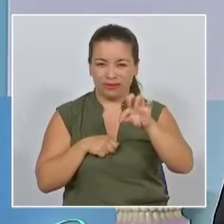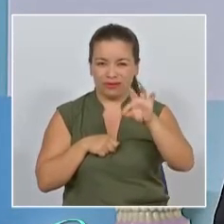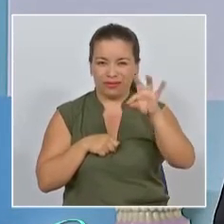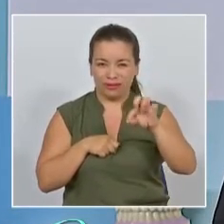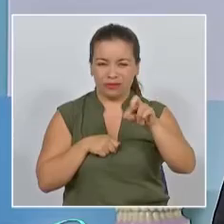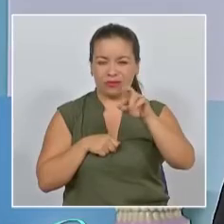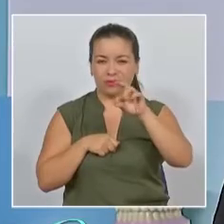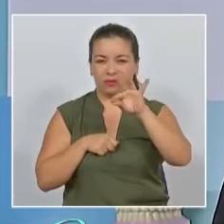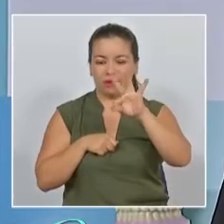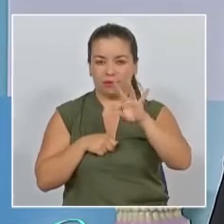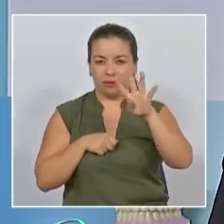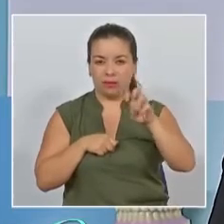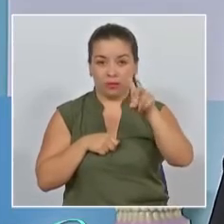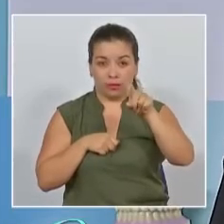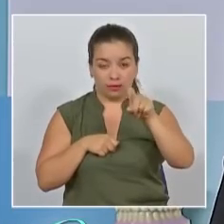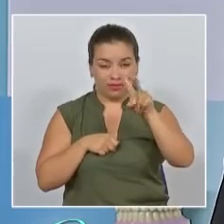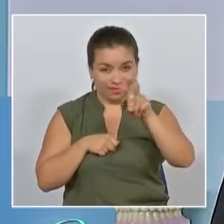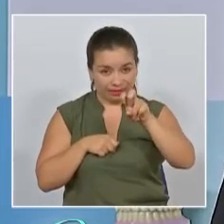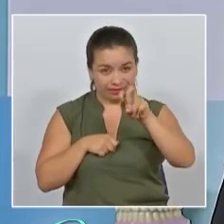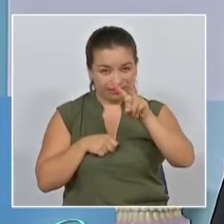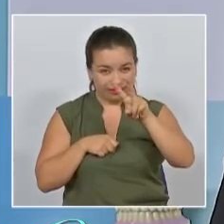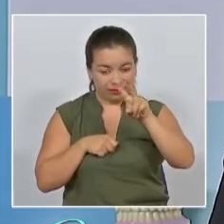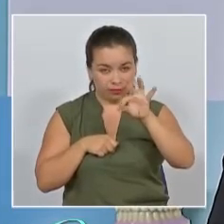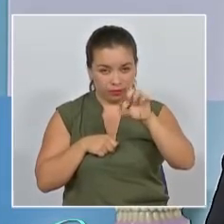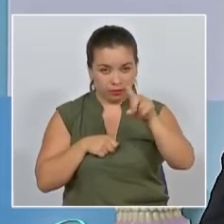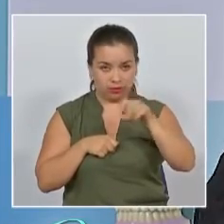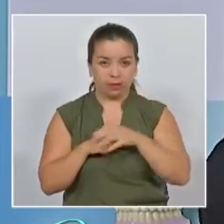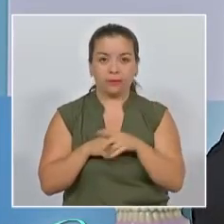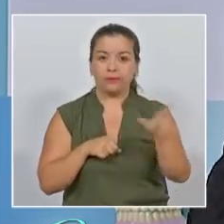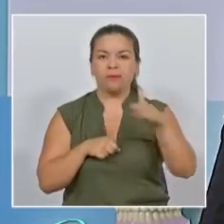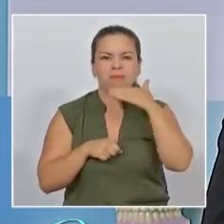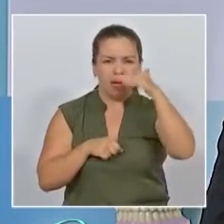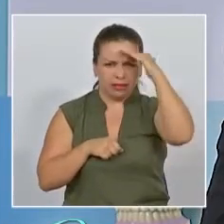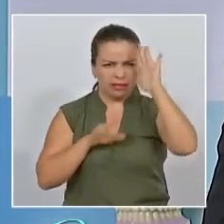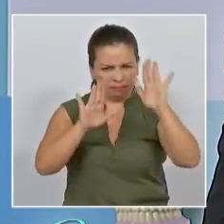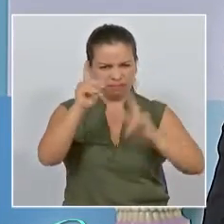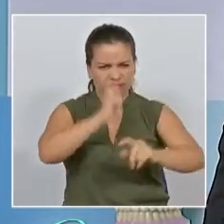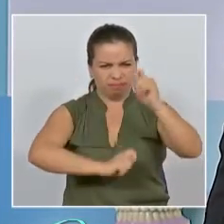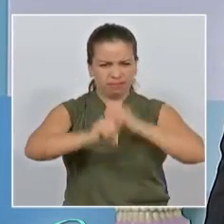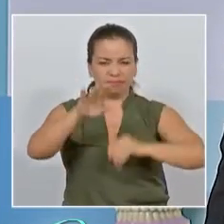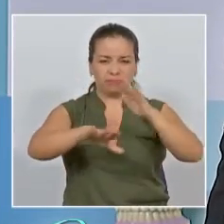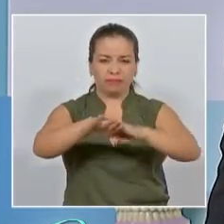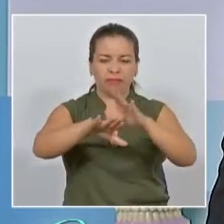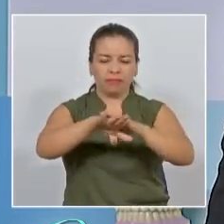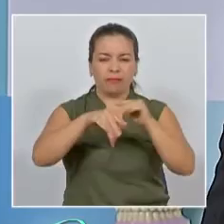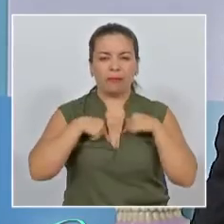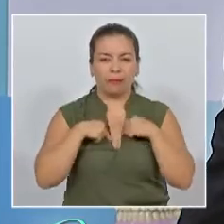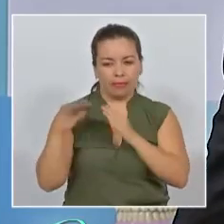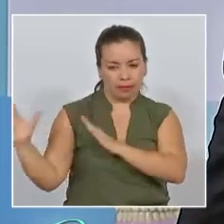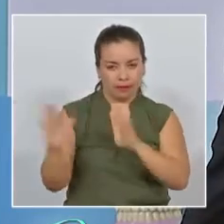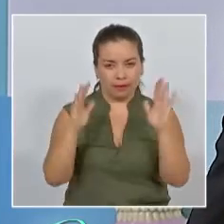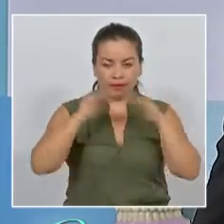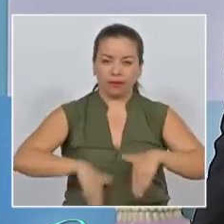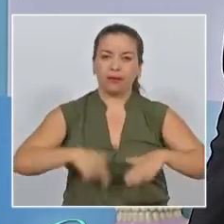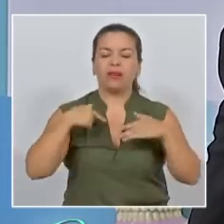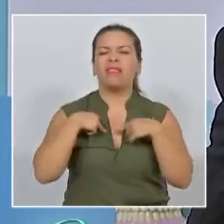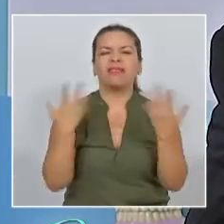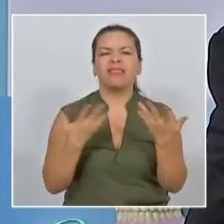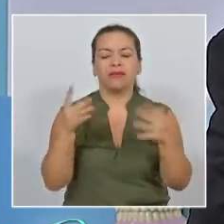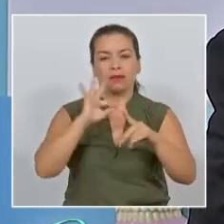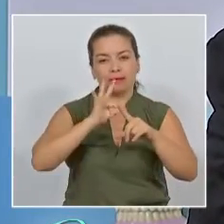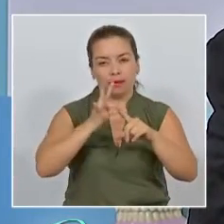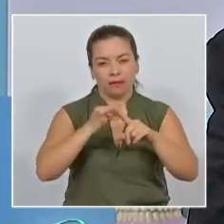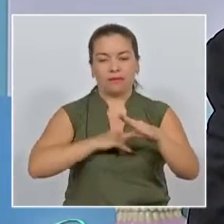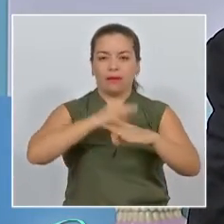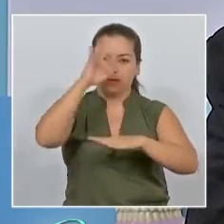323-288-3186. Internamente me están preguntando por el de Medellín, pero lo vamos a dar después de estos mensajes importantes que vienen a continuación aquí en nuestros canales regionales